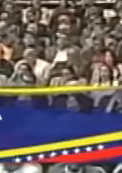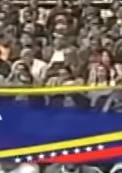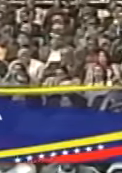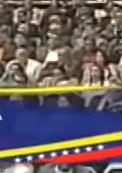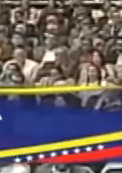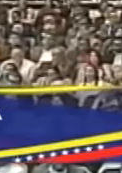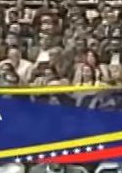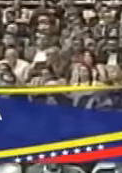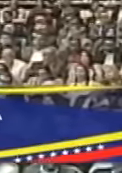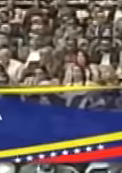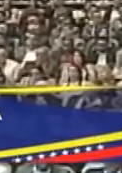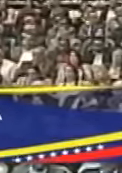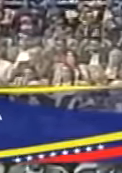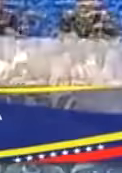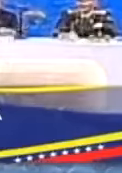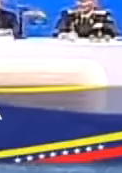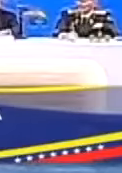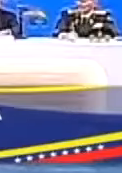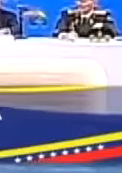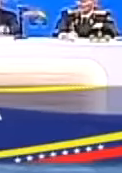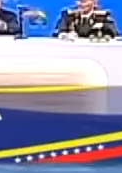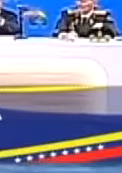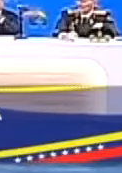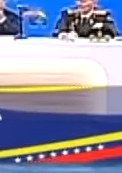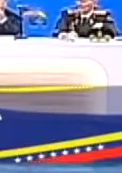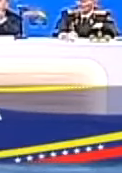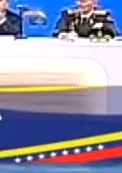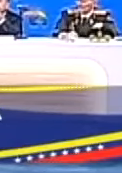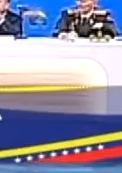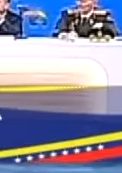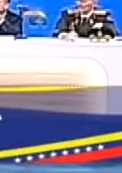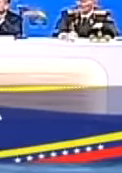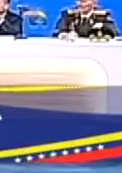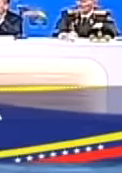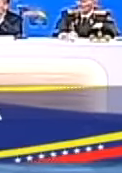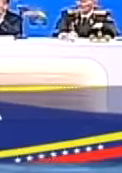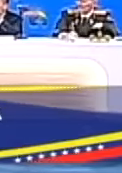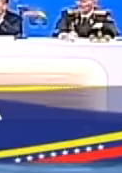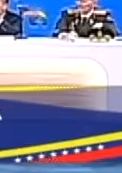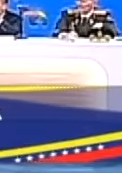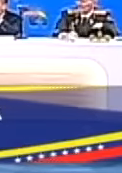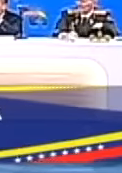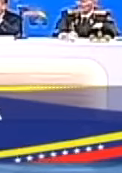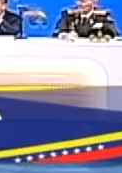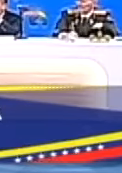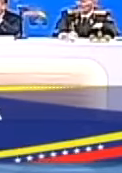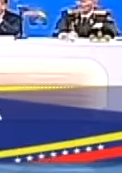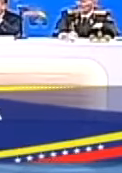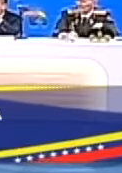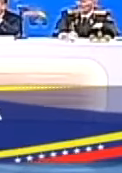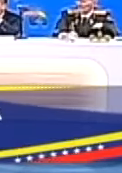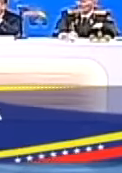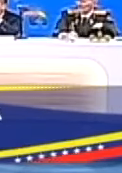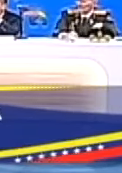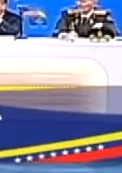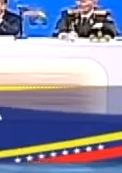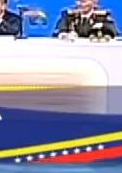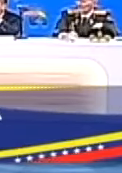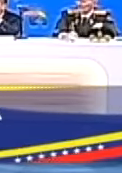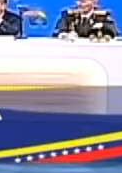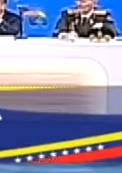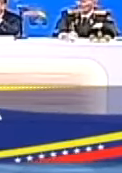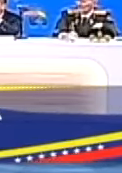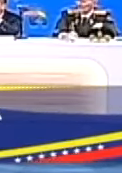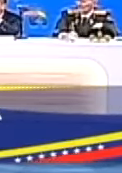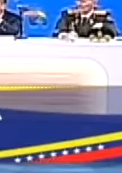cantones y parroquias, cuyos límites fijará la ley.